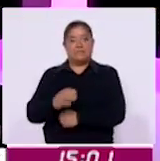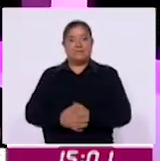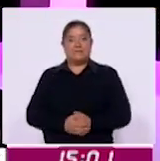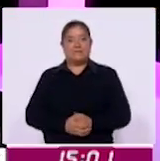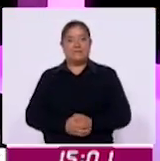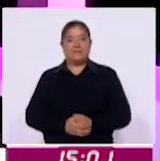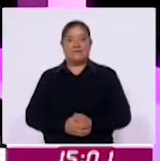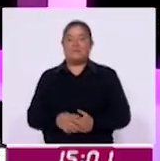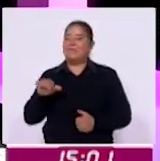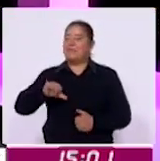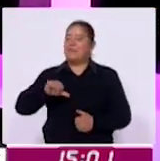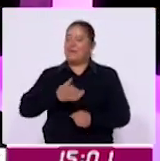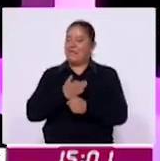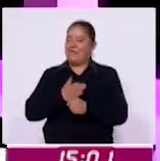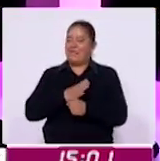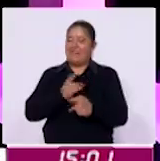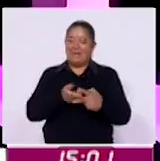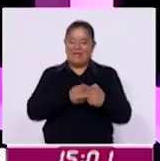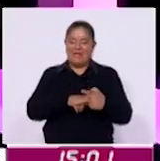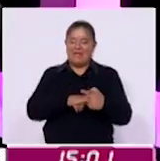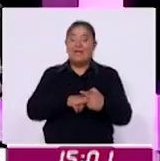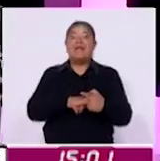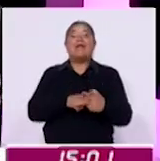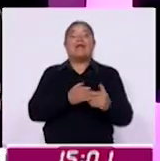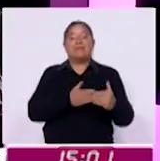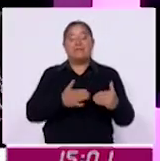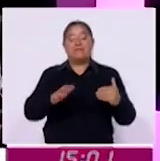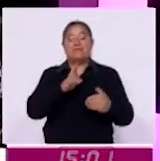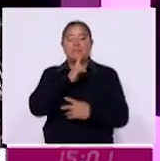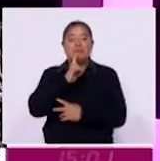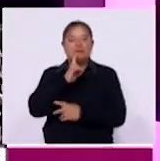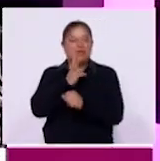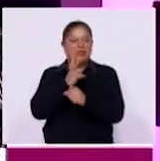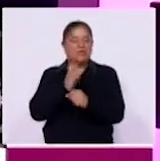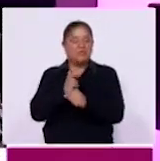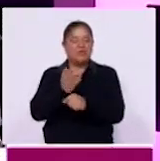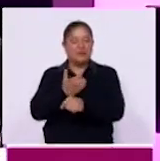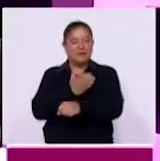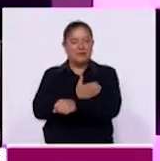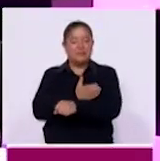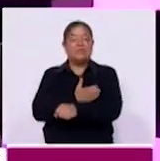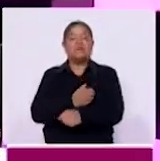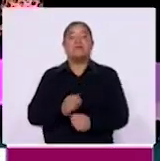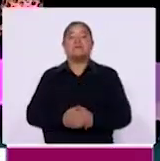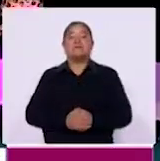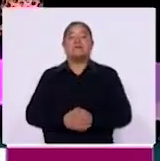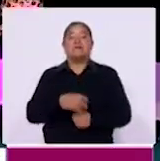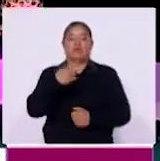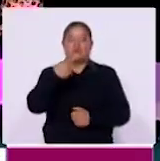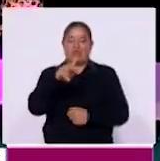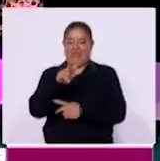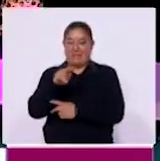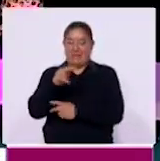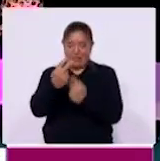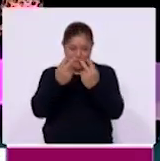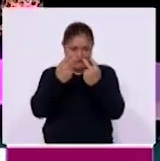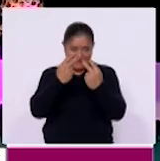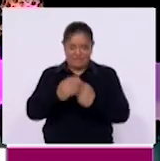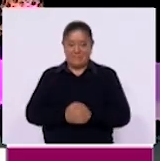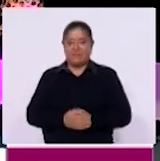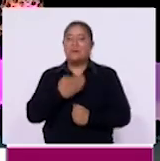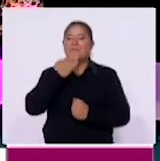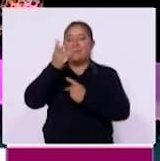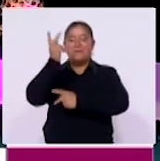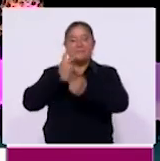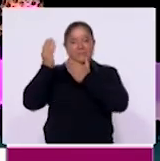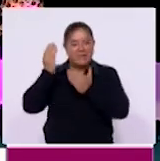Yo soy Nelly Cervantes y a partir de este momento le invito a que se quede con nosotros a través de su canal donde nos esté viendo. Bienvenidos